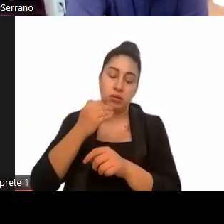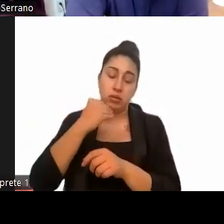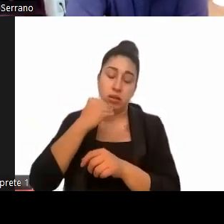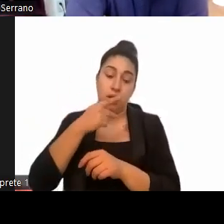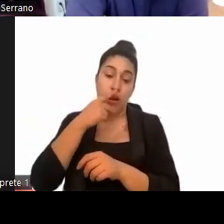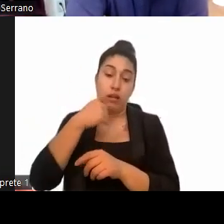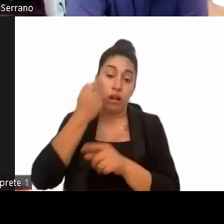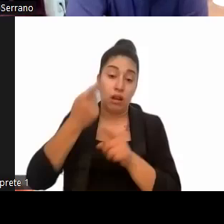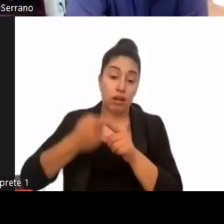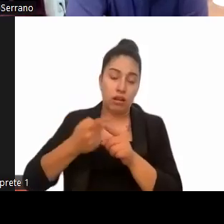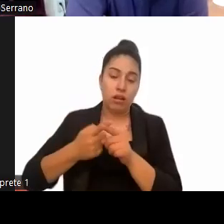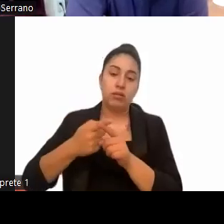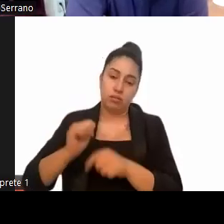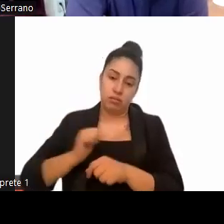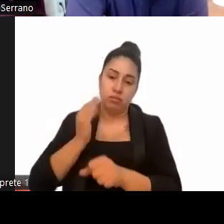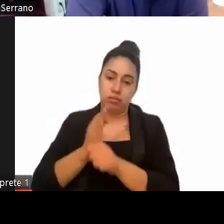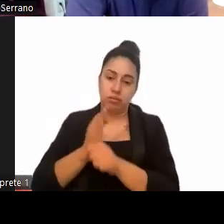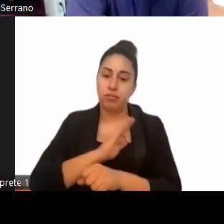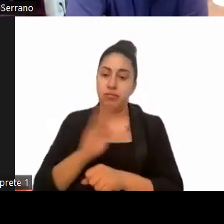manifestarlo.